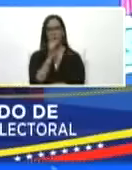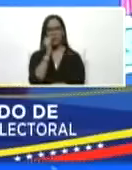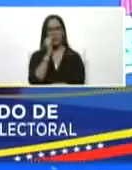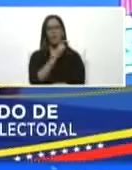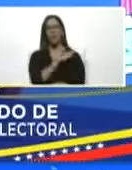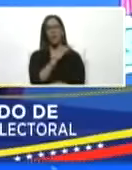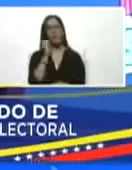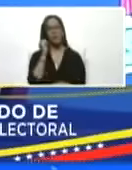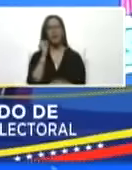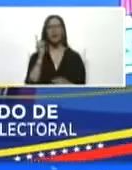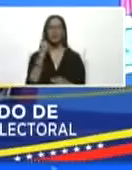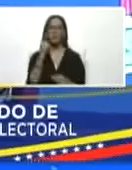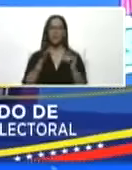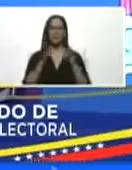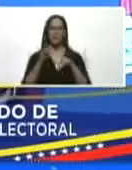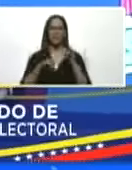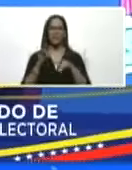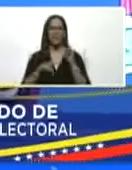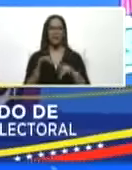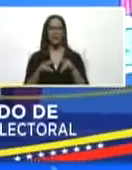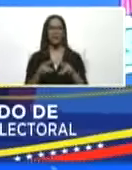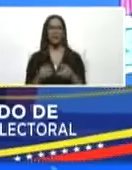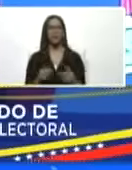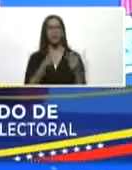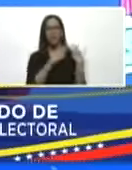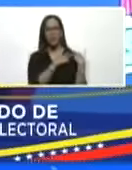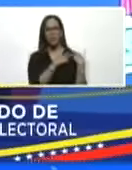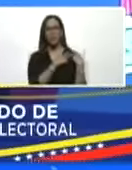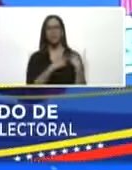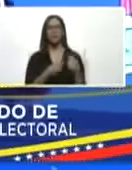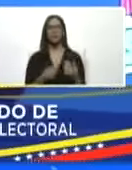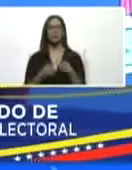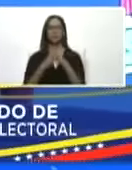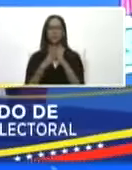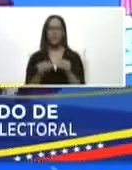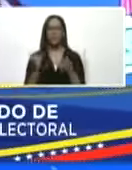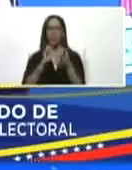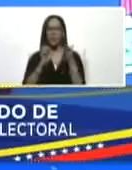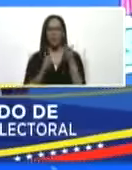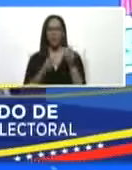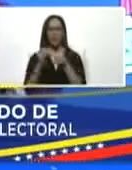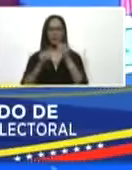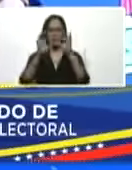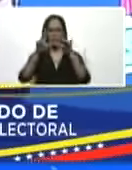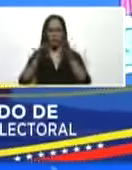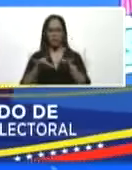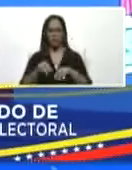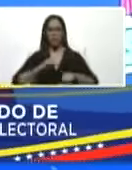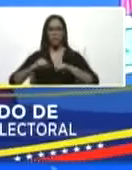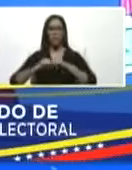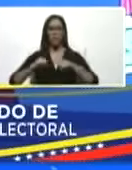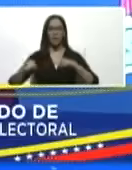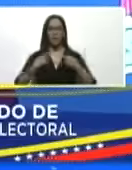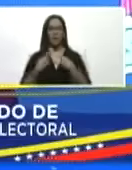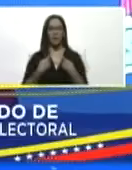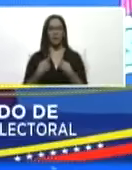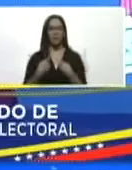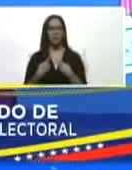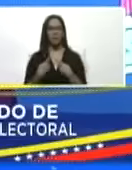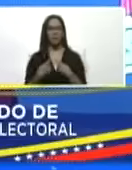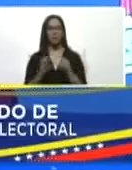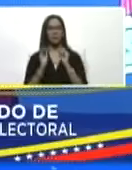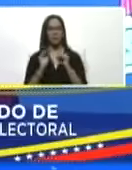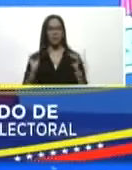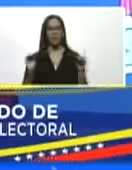una secretaría ejecutiva que le corresponde, bueno, llevar todos los elementos, hacer los documentos, mover las cosas, convocar